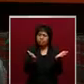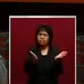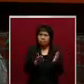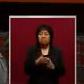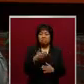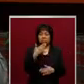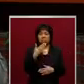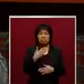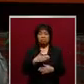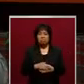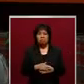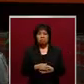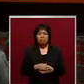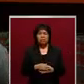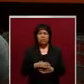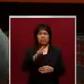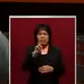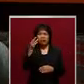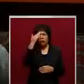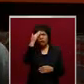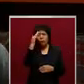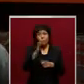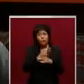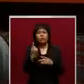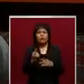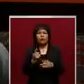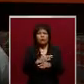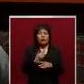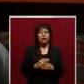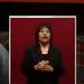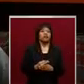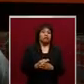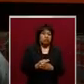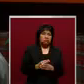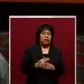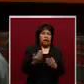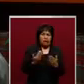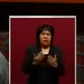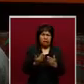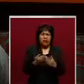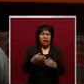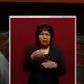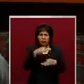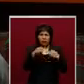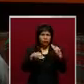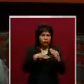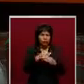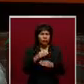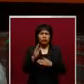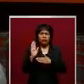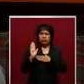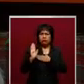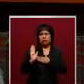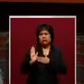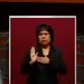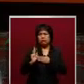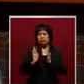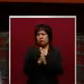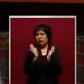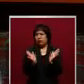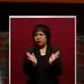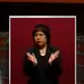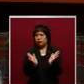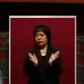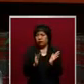Un sentido reconocimiento porque se están portando a la altura de las circunstancias, con todo su compromiso.